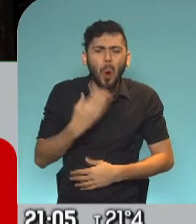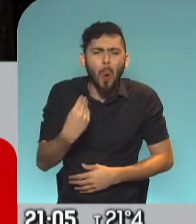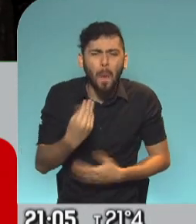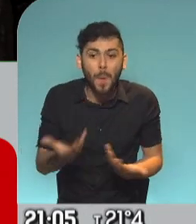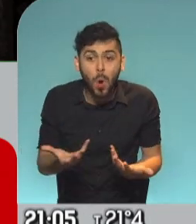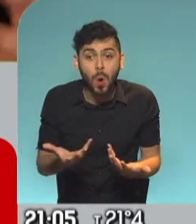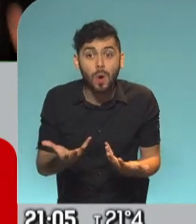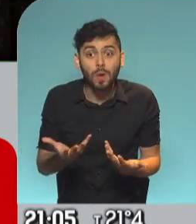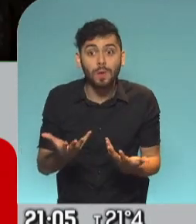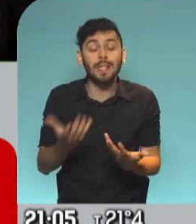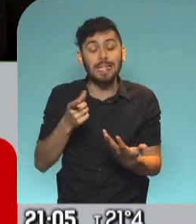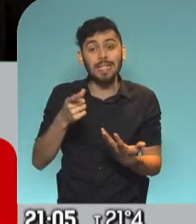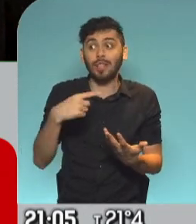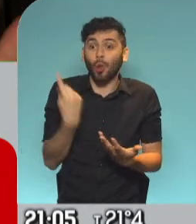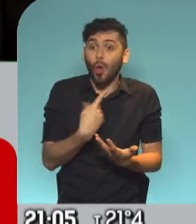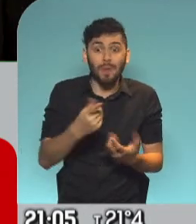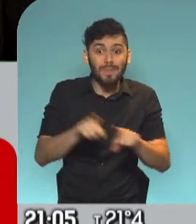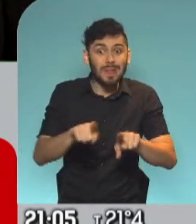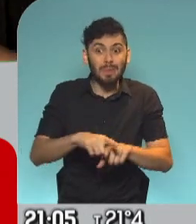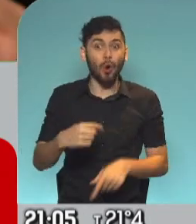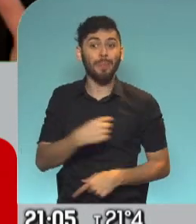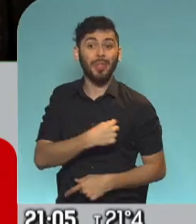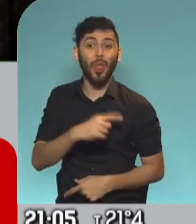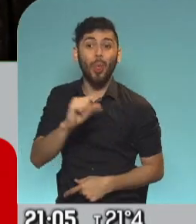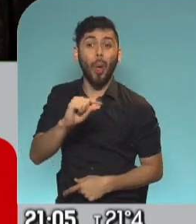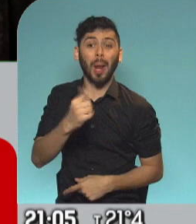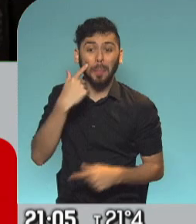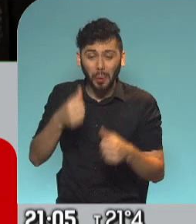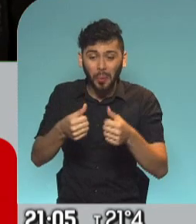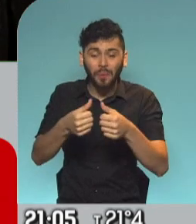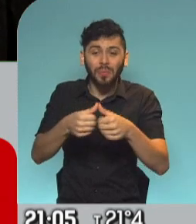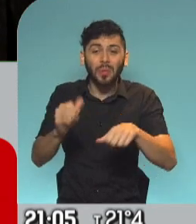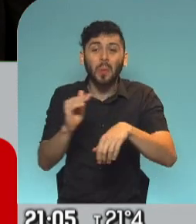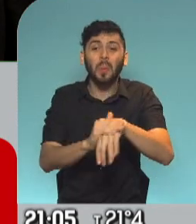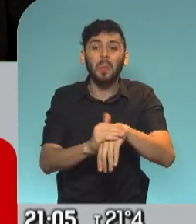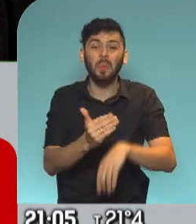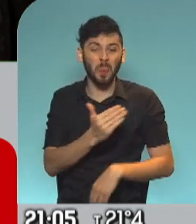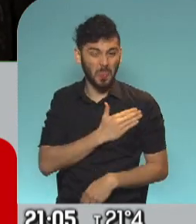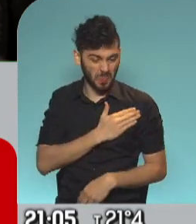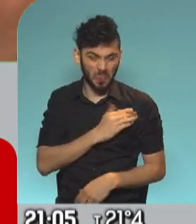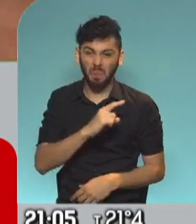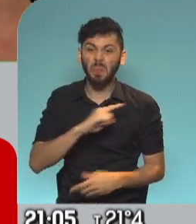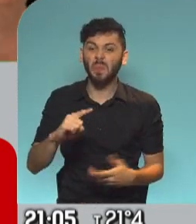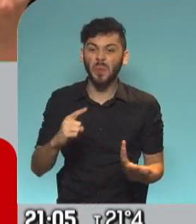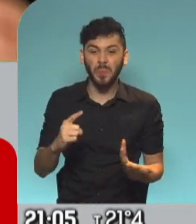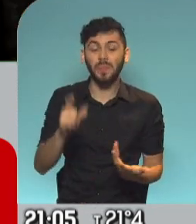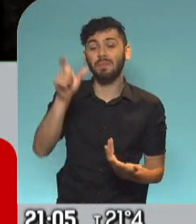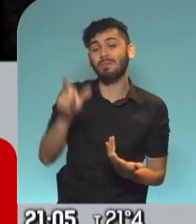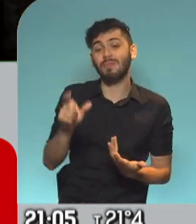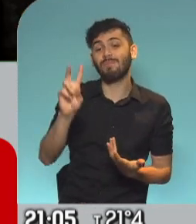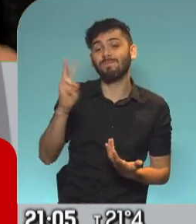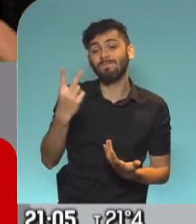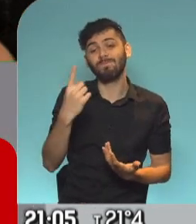dolor. Como vos decías, Gaby, es un día triste, pero por la partida física, claro, de Quino a los 88 años,